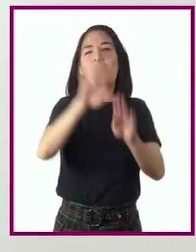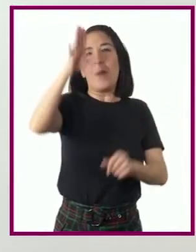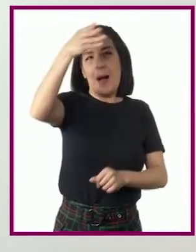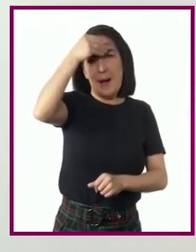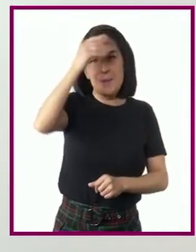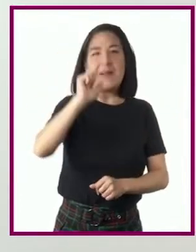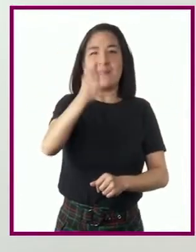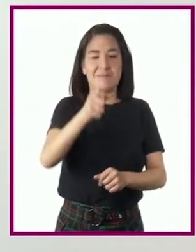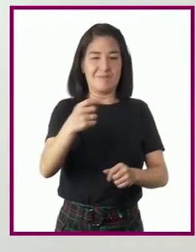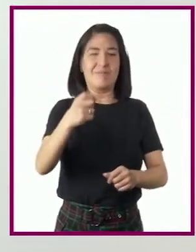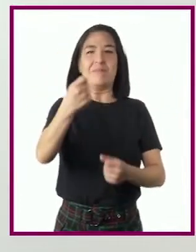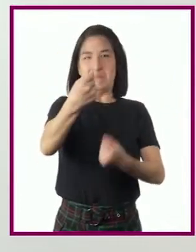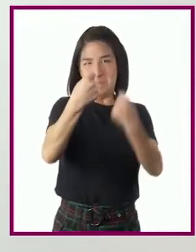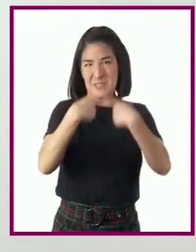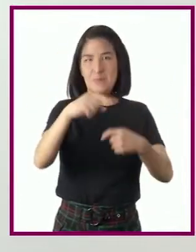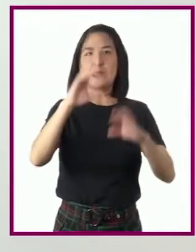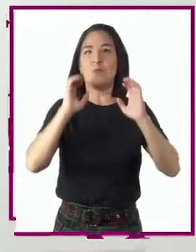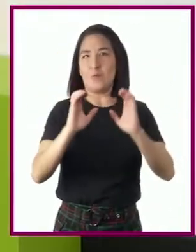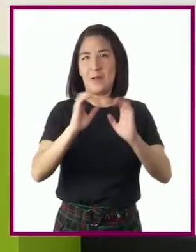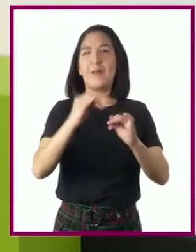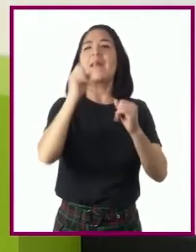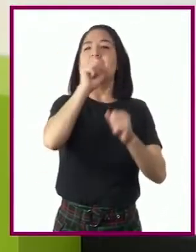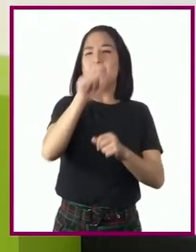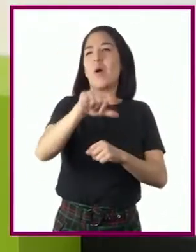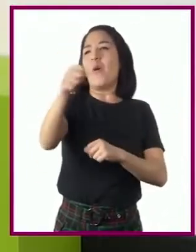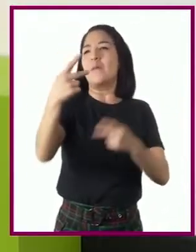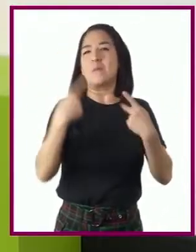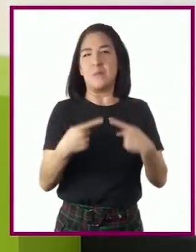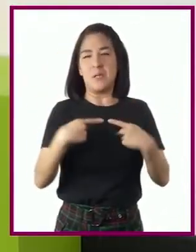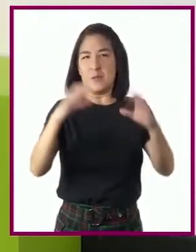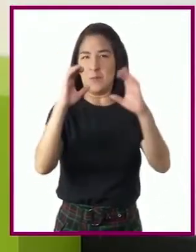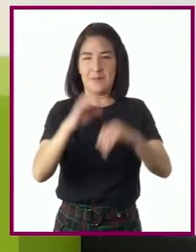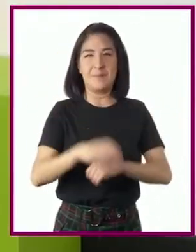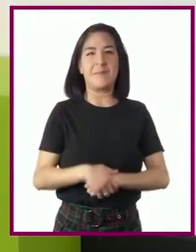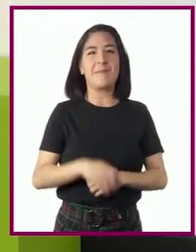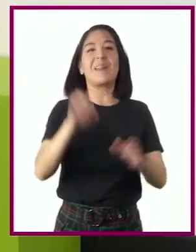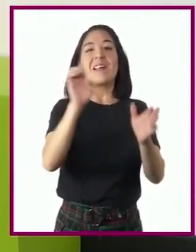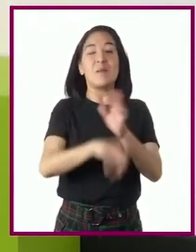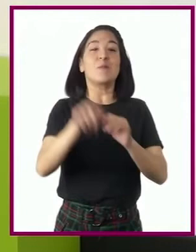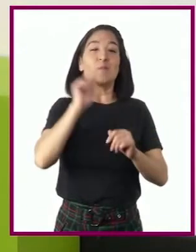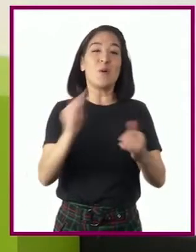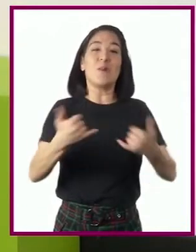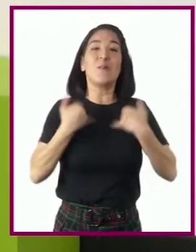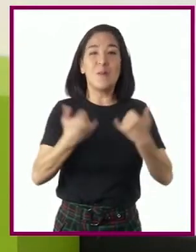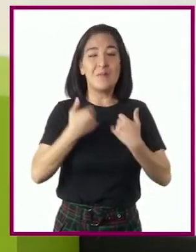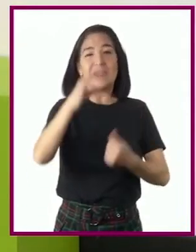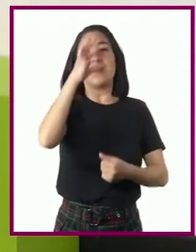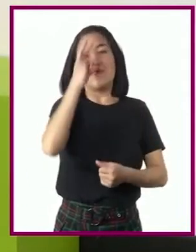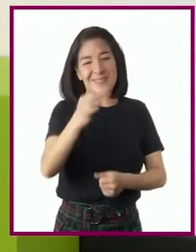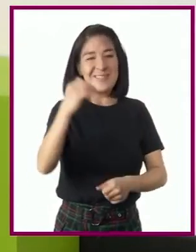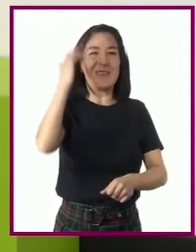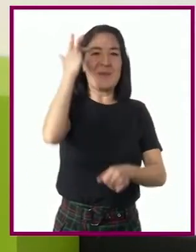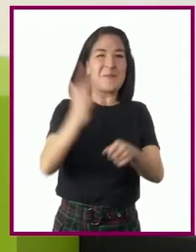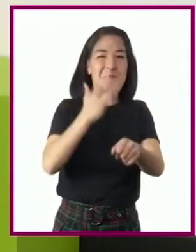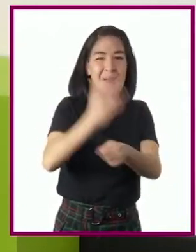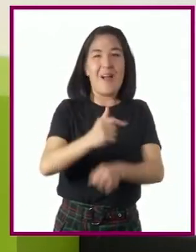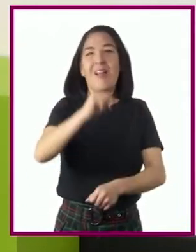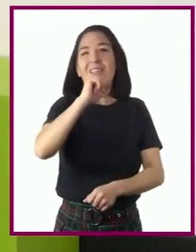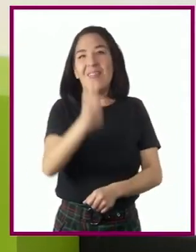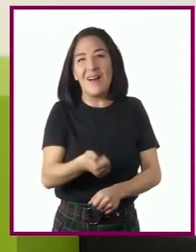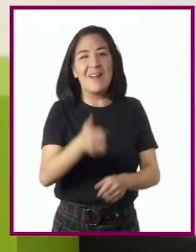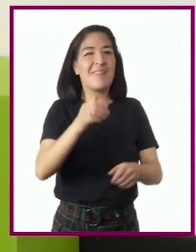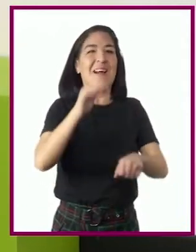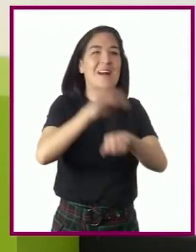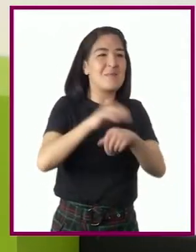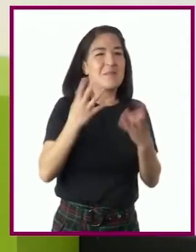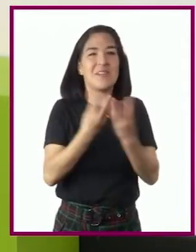el cuidado de sí mismos y de los otros. Y la joven que no pudo festejar su cumpleaños como ella hubiera esperado,